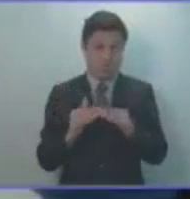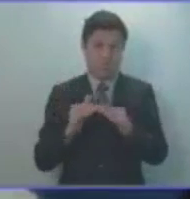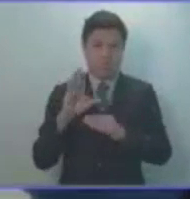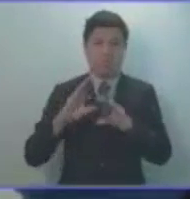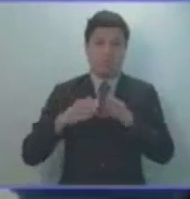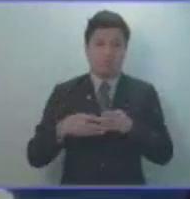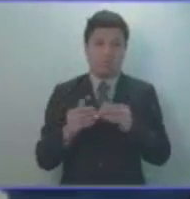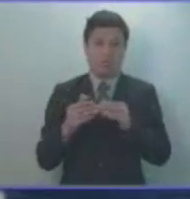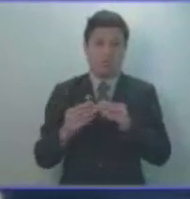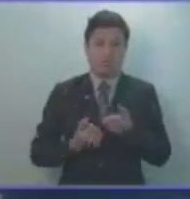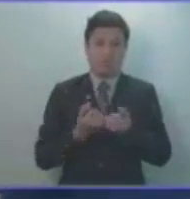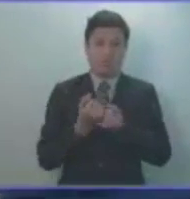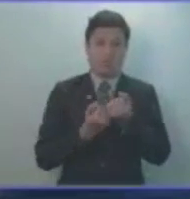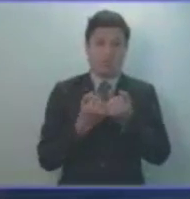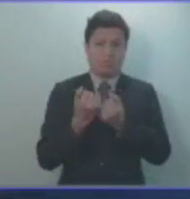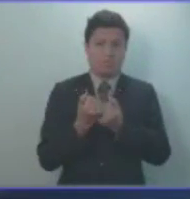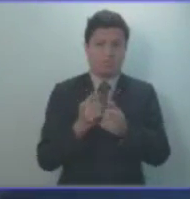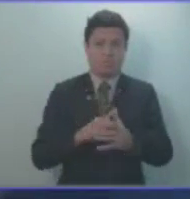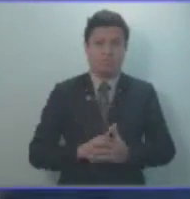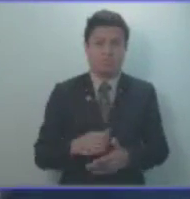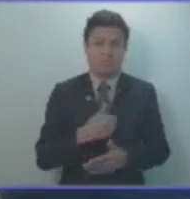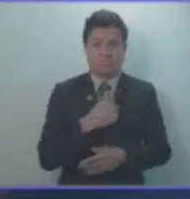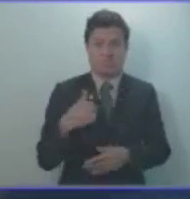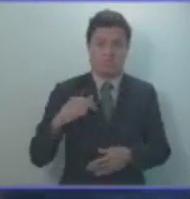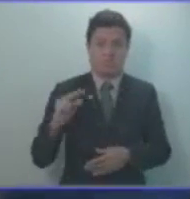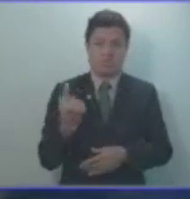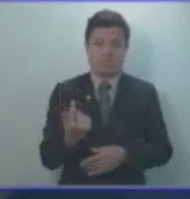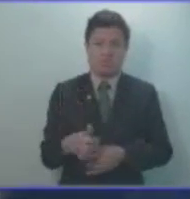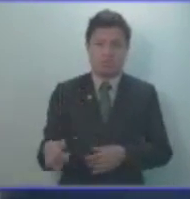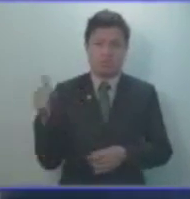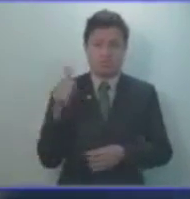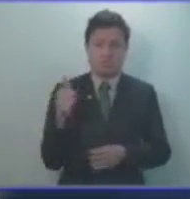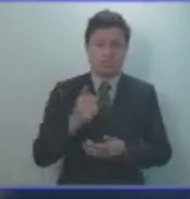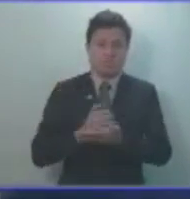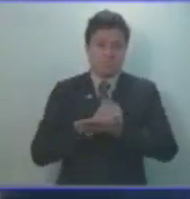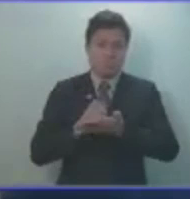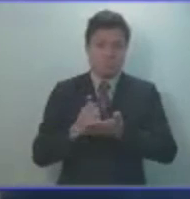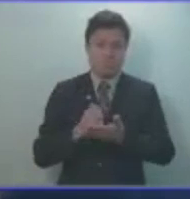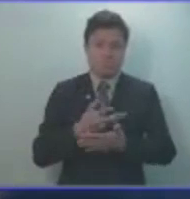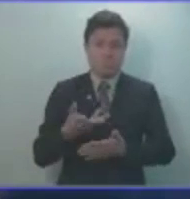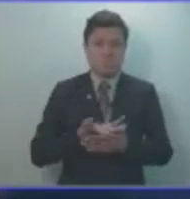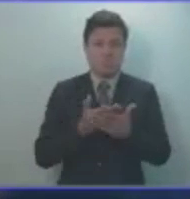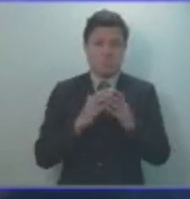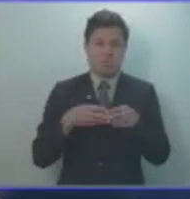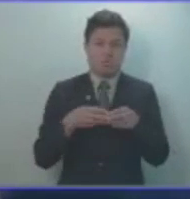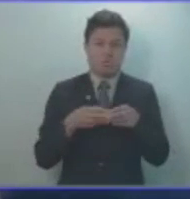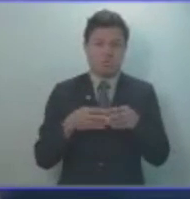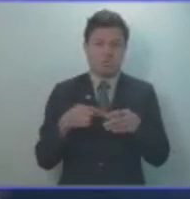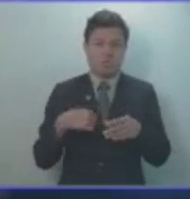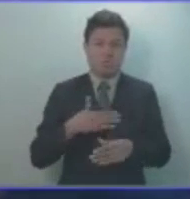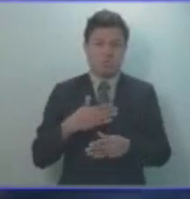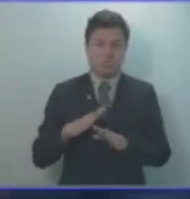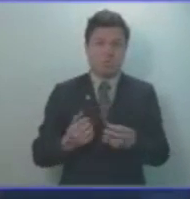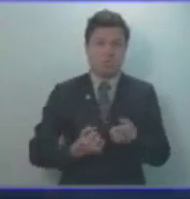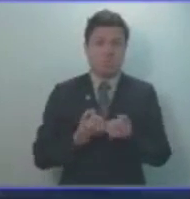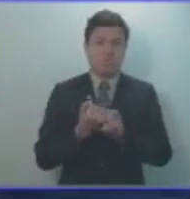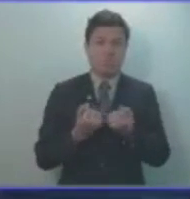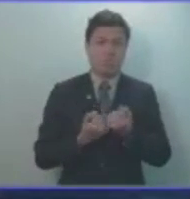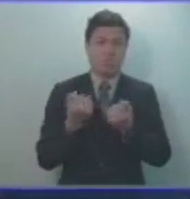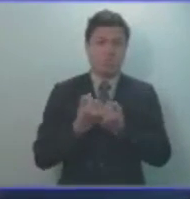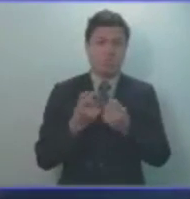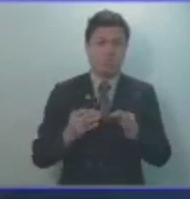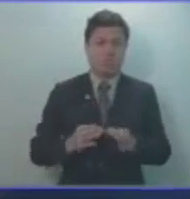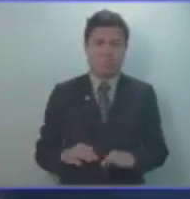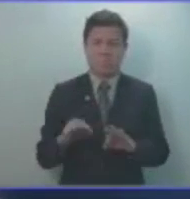equipo que le acompaña, al señor viceministro de Hacienda y todo el equipo técnico que le acompaña.